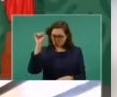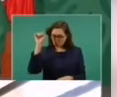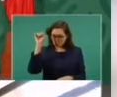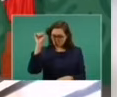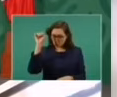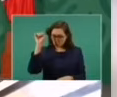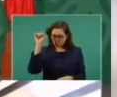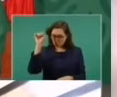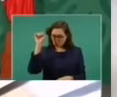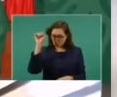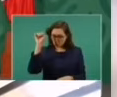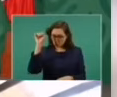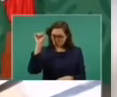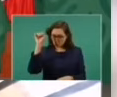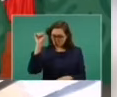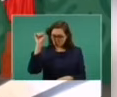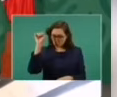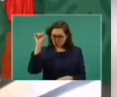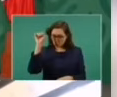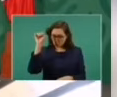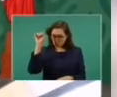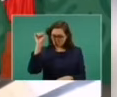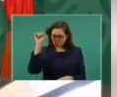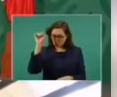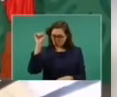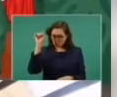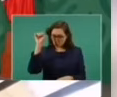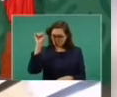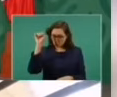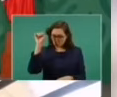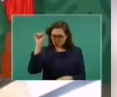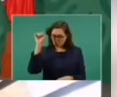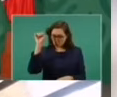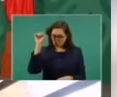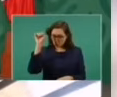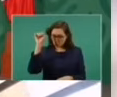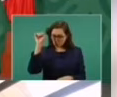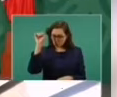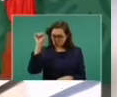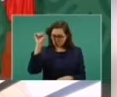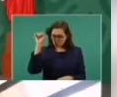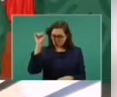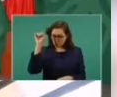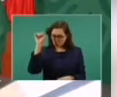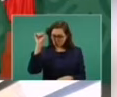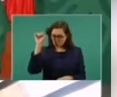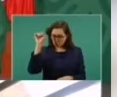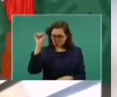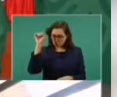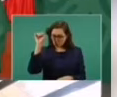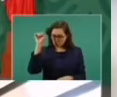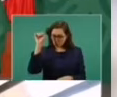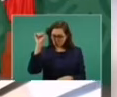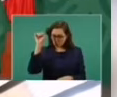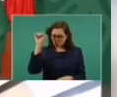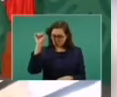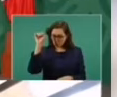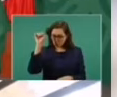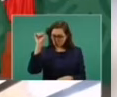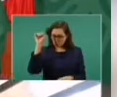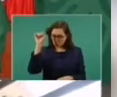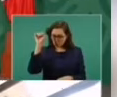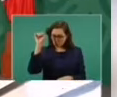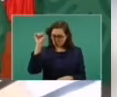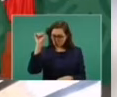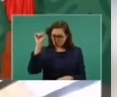y me incluyo también, que es muy difícil cambiar la mentalidad de un sistema capitalista a un